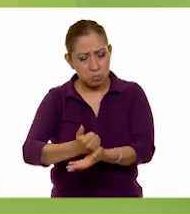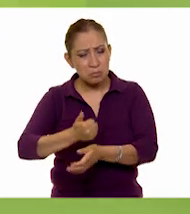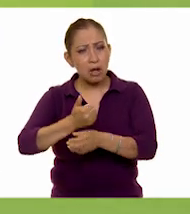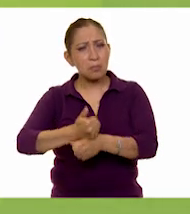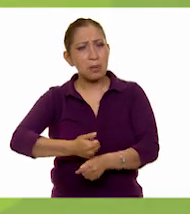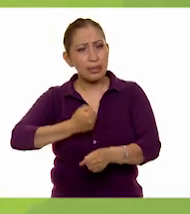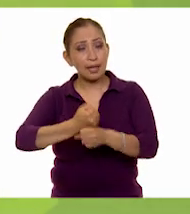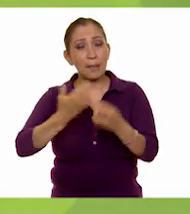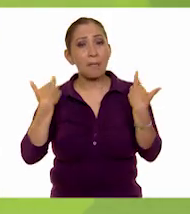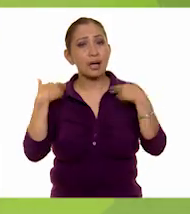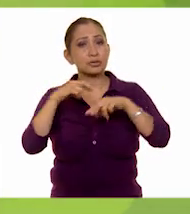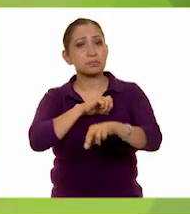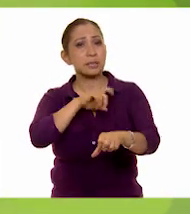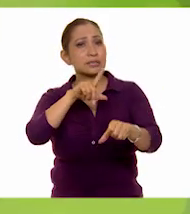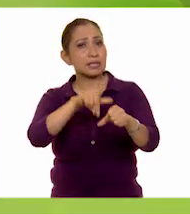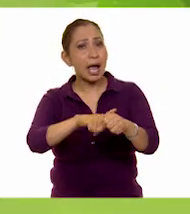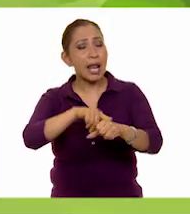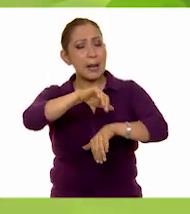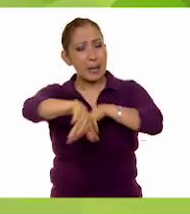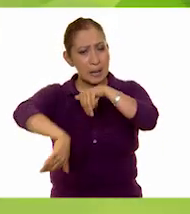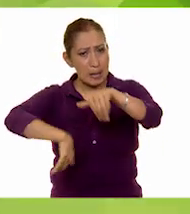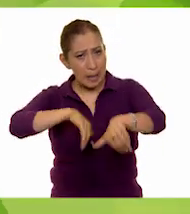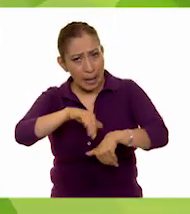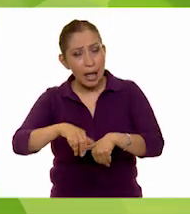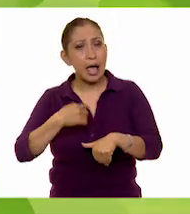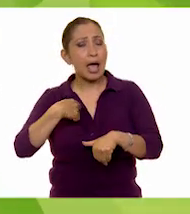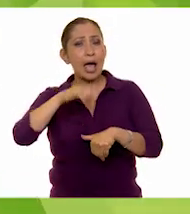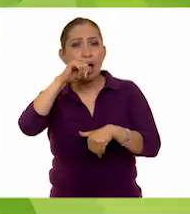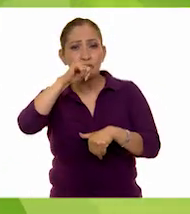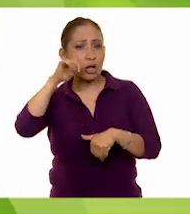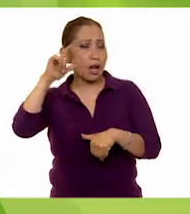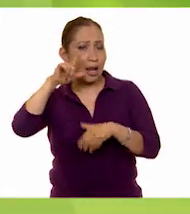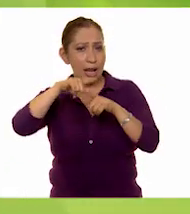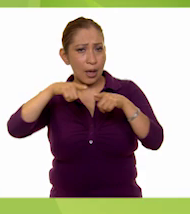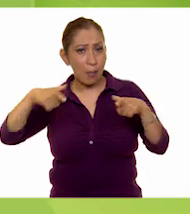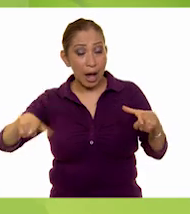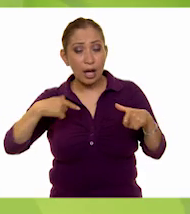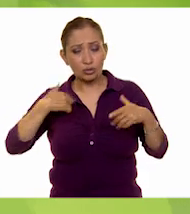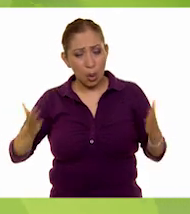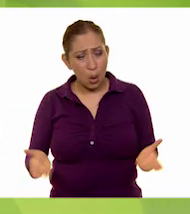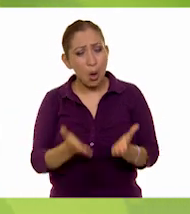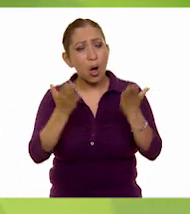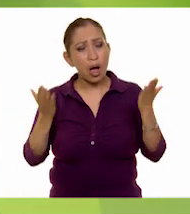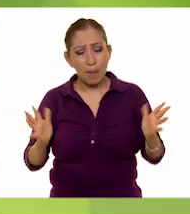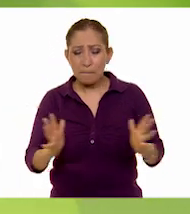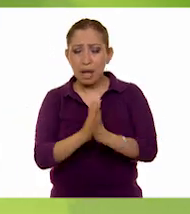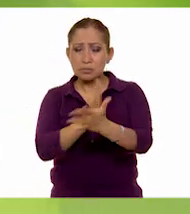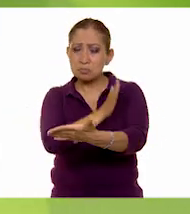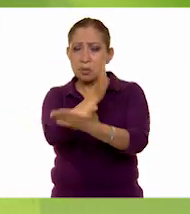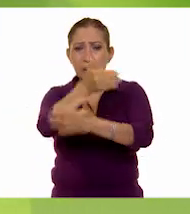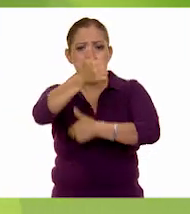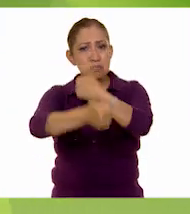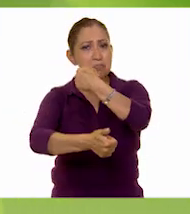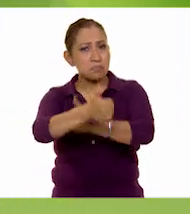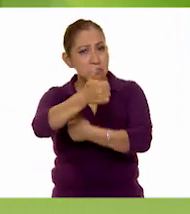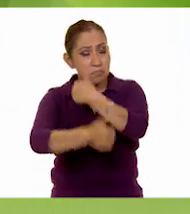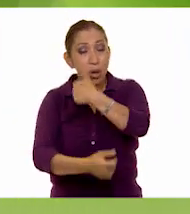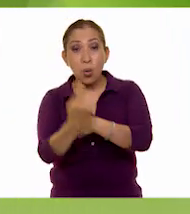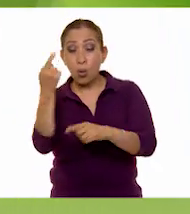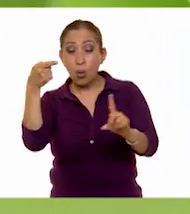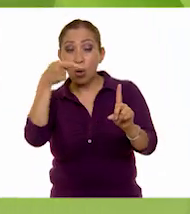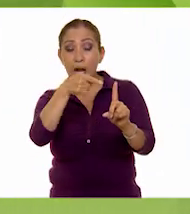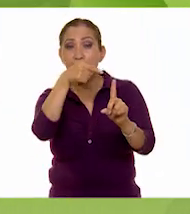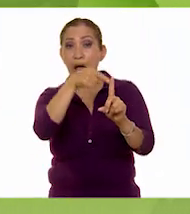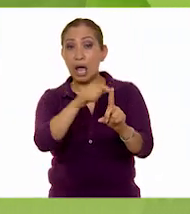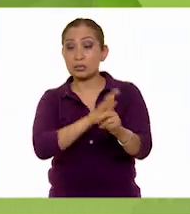Claro, con maestros especialistas en natación, audición y lenguaje. Las impulsaron a participar en competencias. Una de ellas